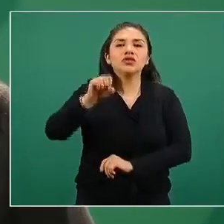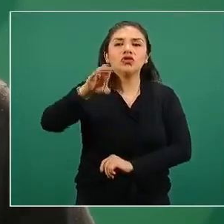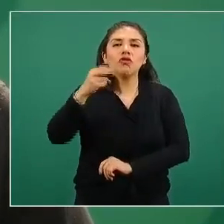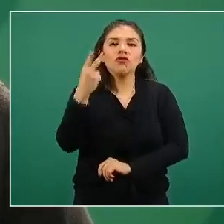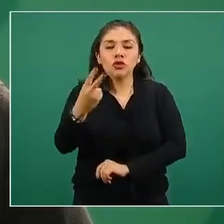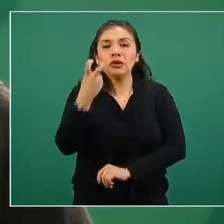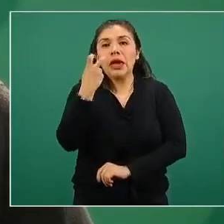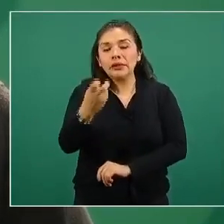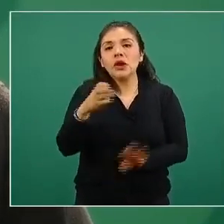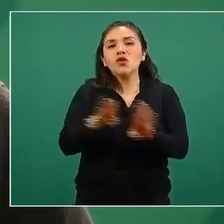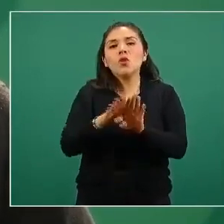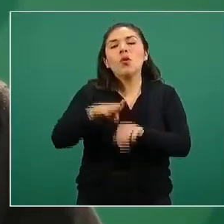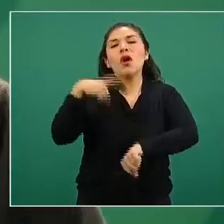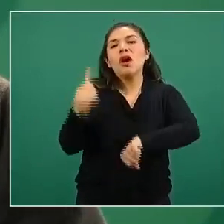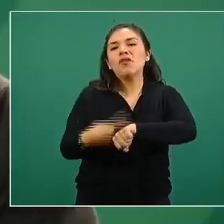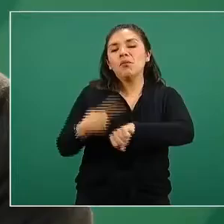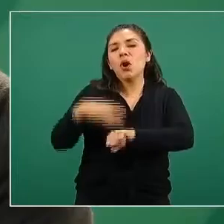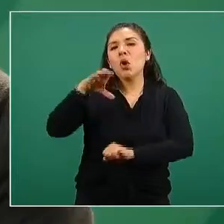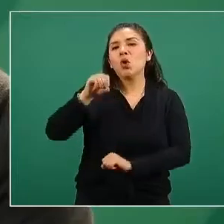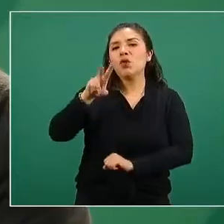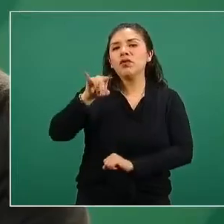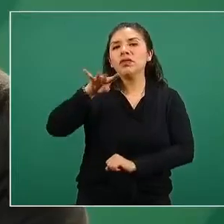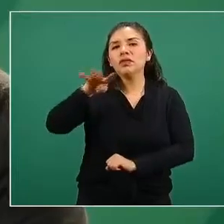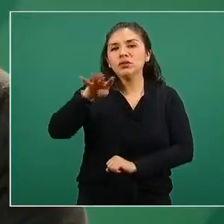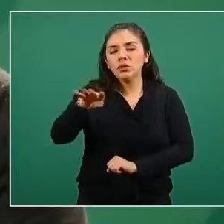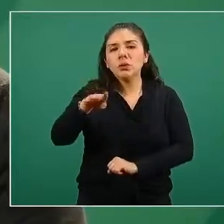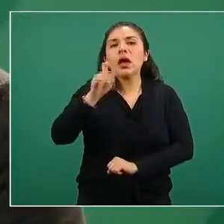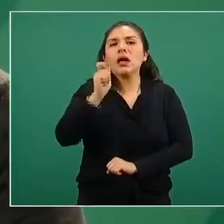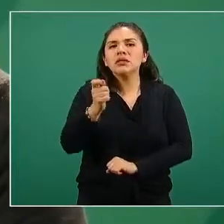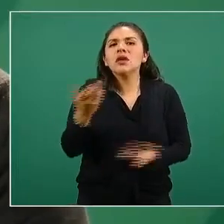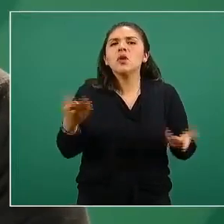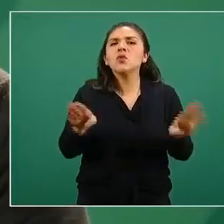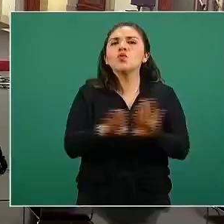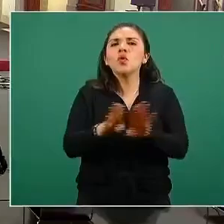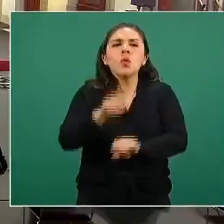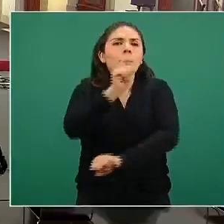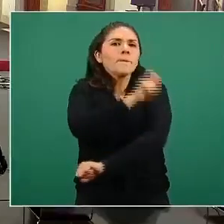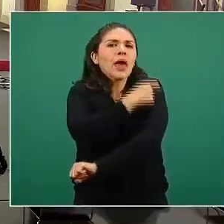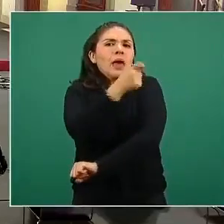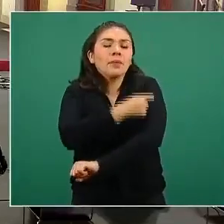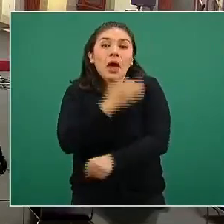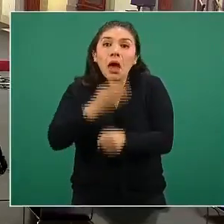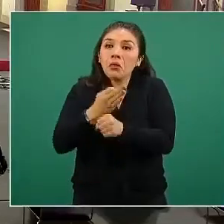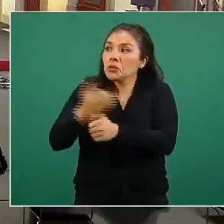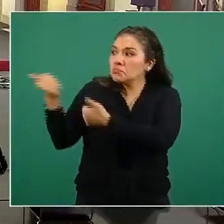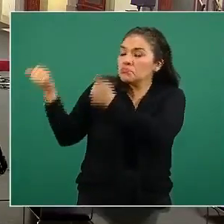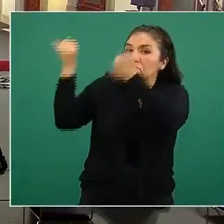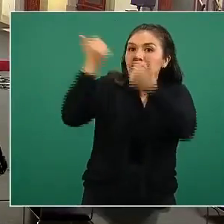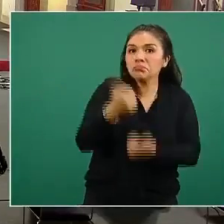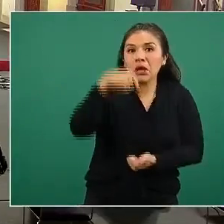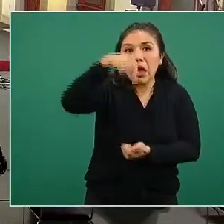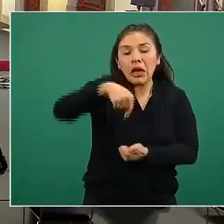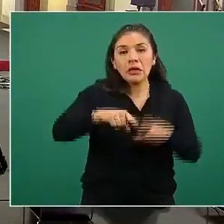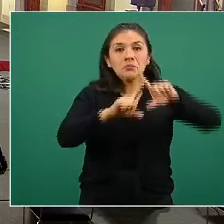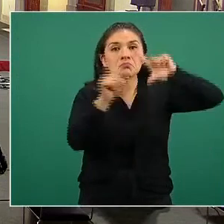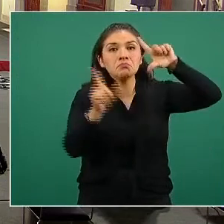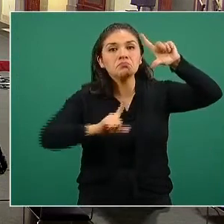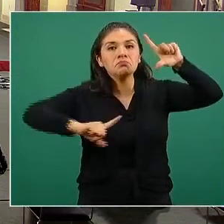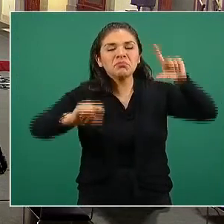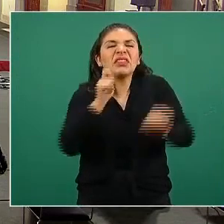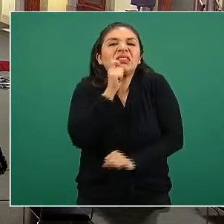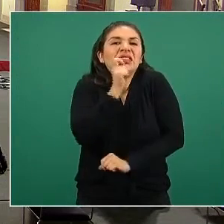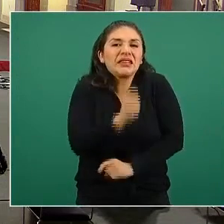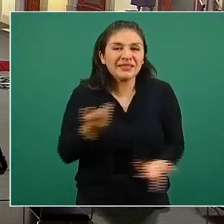enfermedad COVID-19, cómo vamos en relación a las dosis que hasta el momento han llegado al territorio